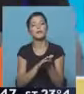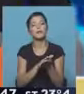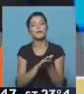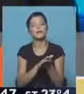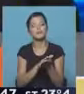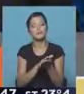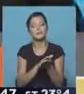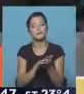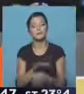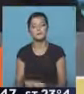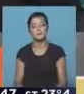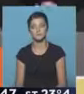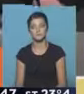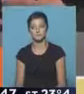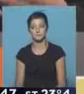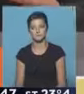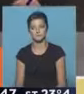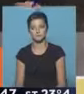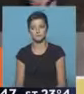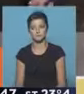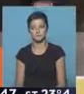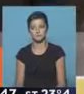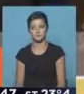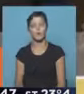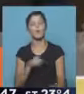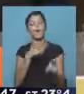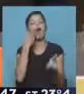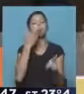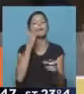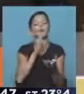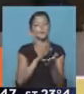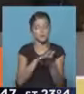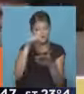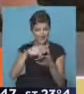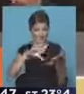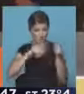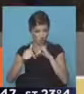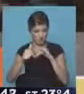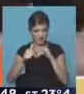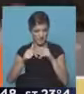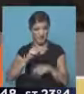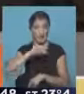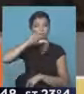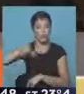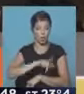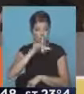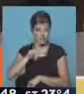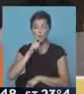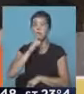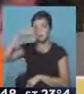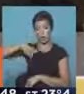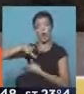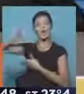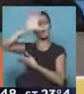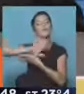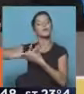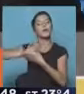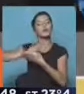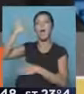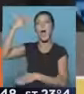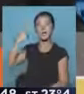sido un poco el lugar hacia donde llegó este modelo neoliberal tuvimos la experiencia de américa latina' de gobiernos anti